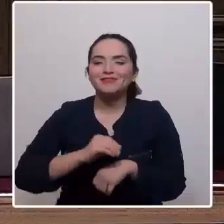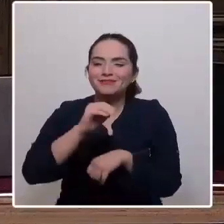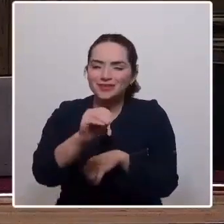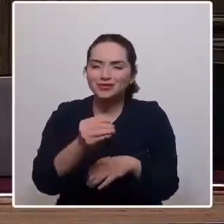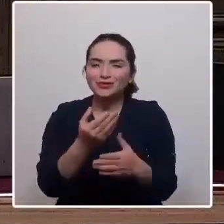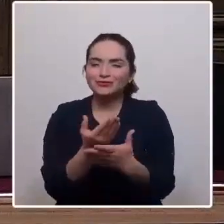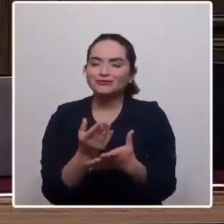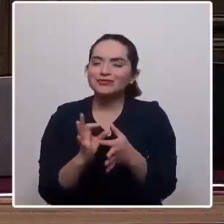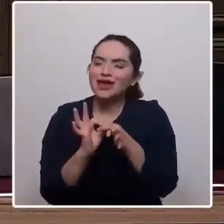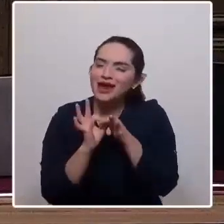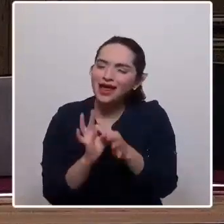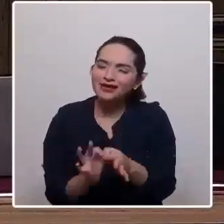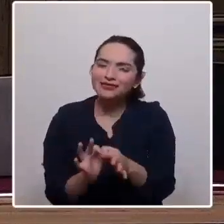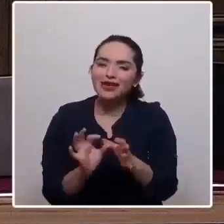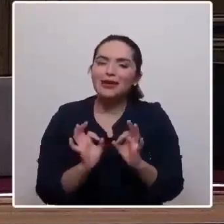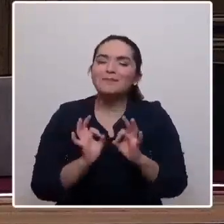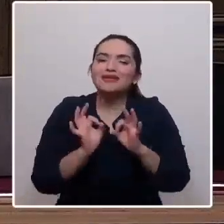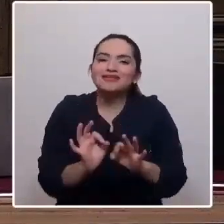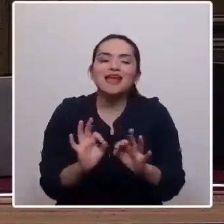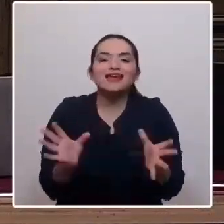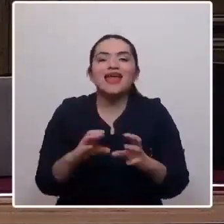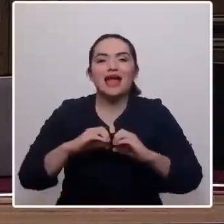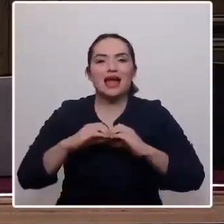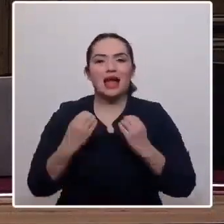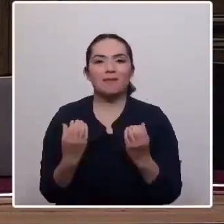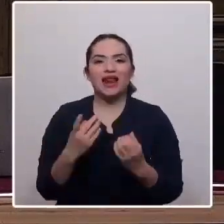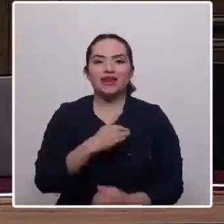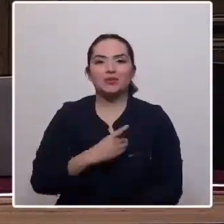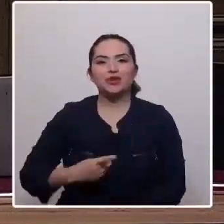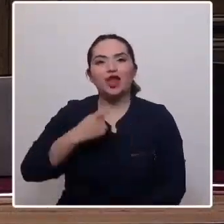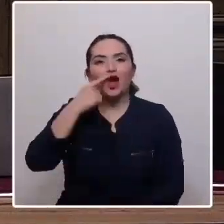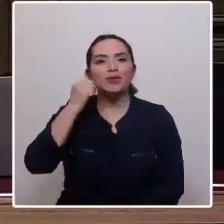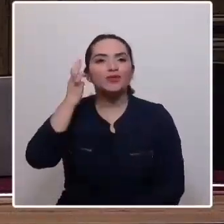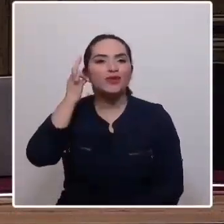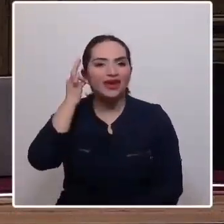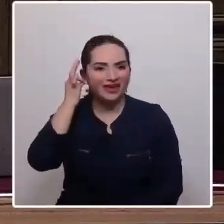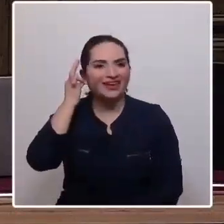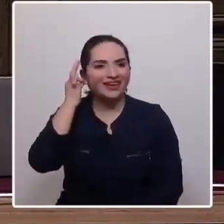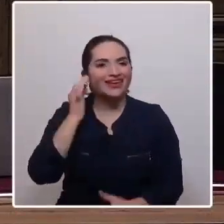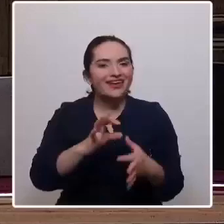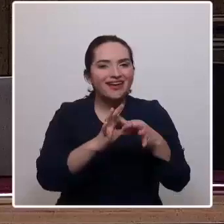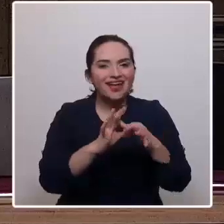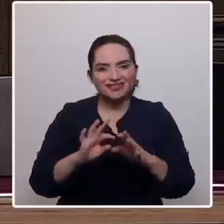siente la Convención hacia la Cámara de Diputadas y Diputados de Chile. Muchas gracias.